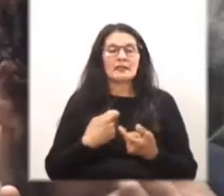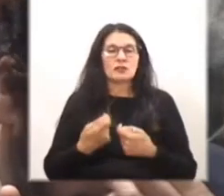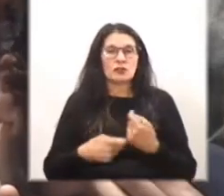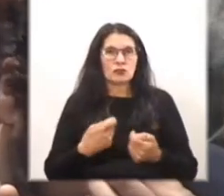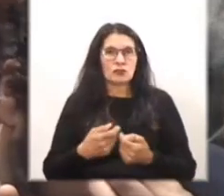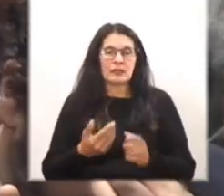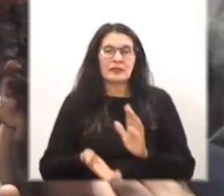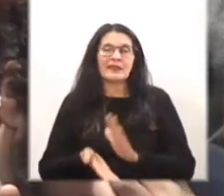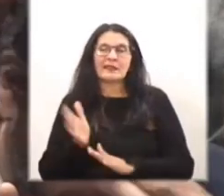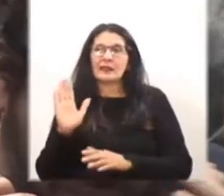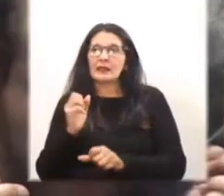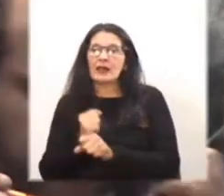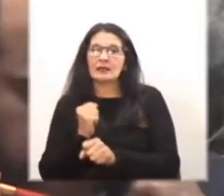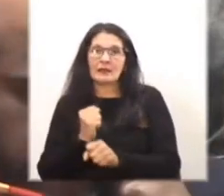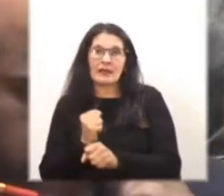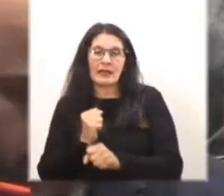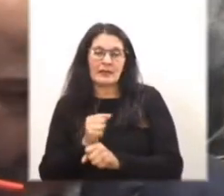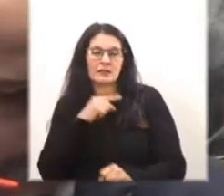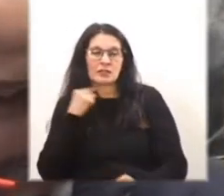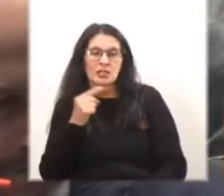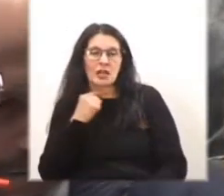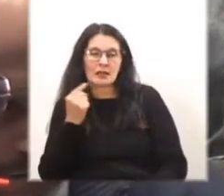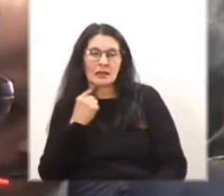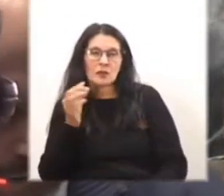a trabajar en negro.